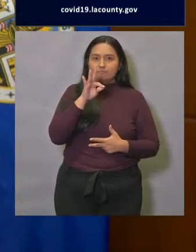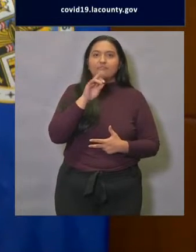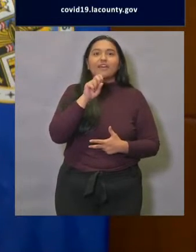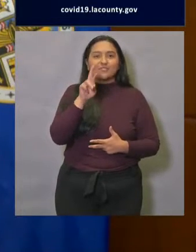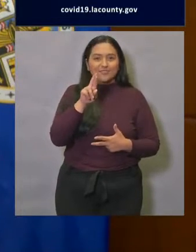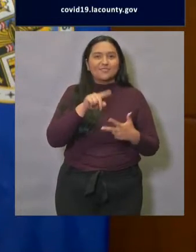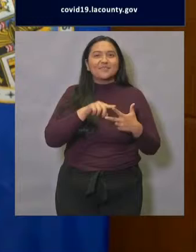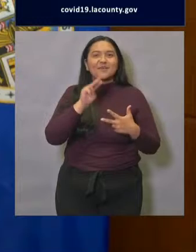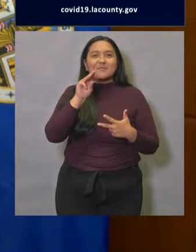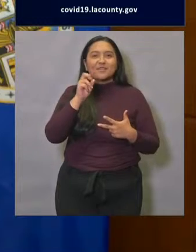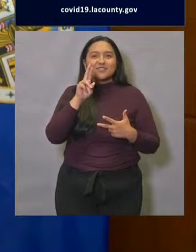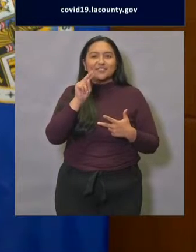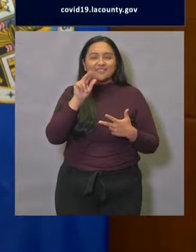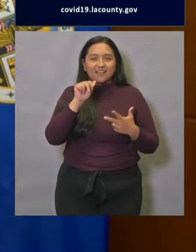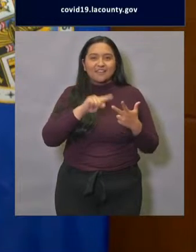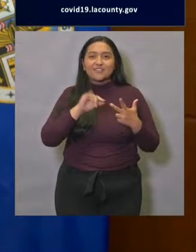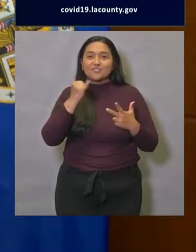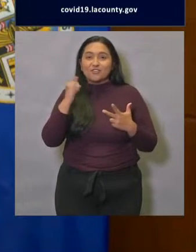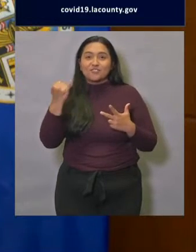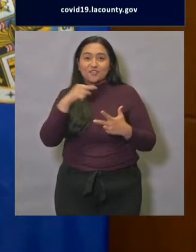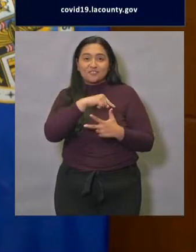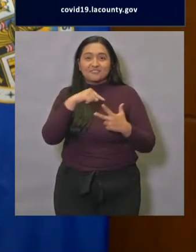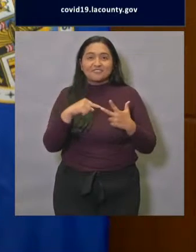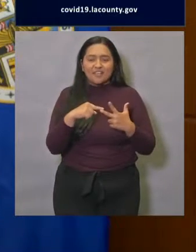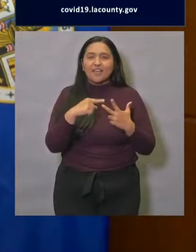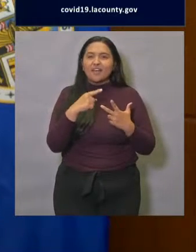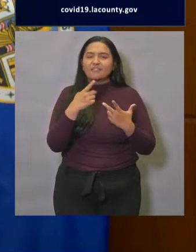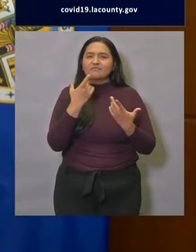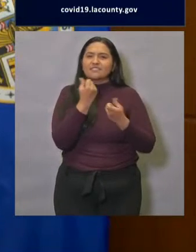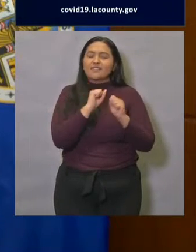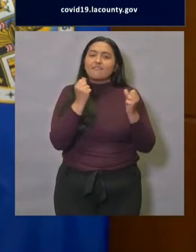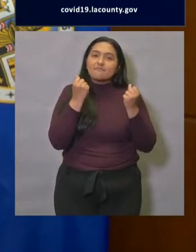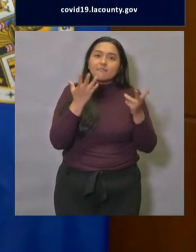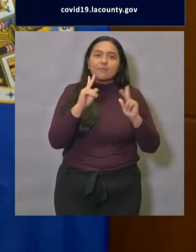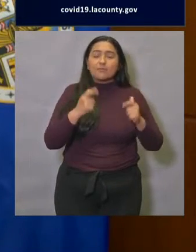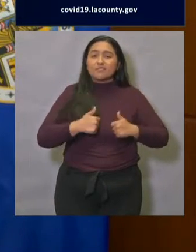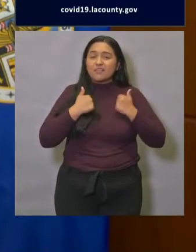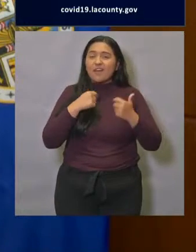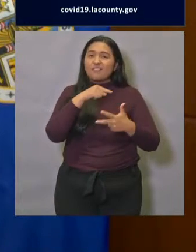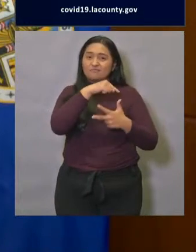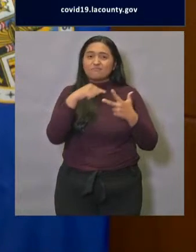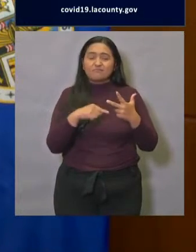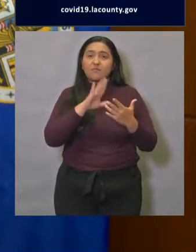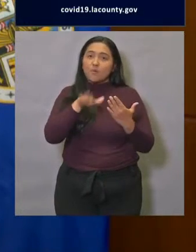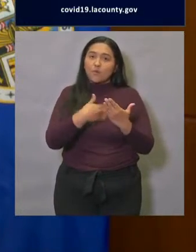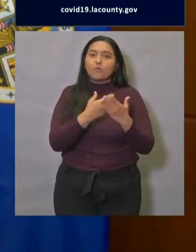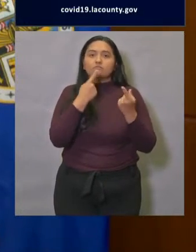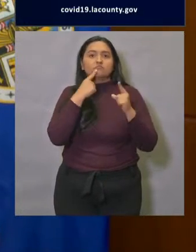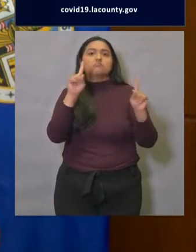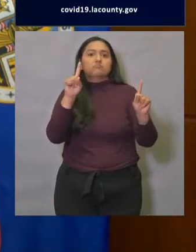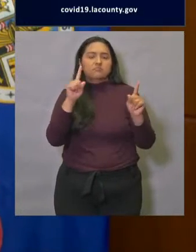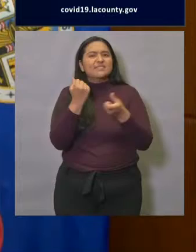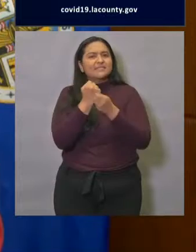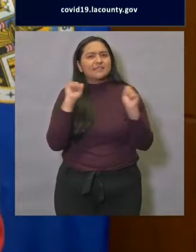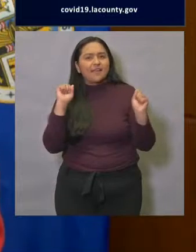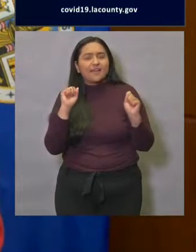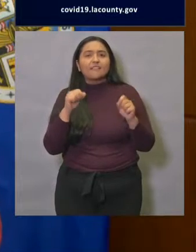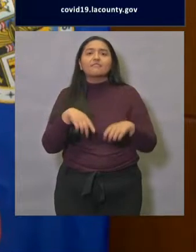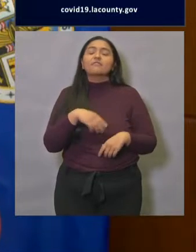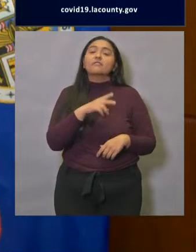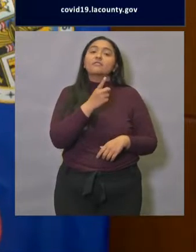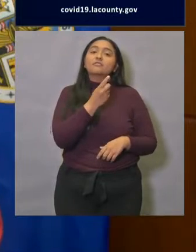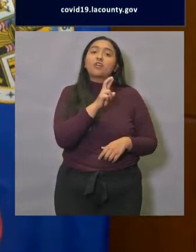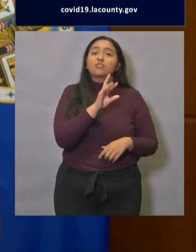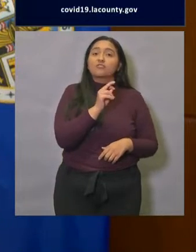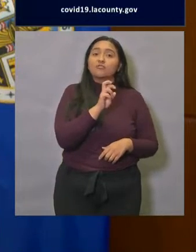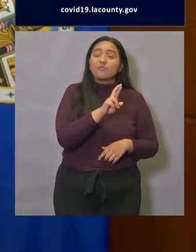salvado muchas vidas. Son efectivas y sanas. La doctora Barbara Ferrer y otros expertos médicos les